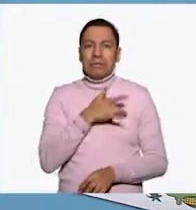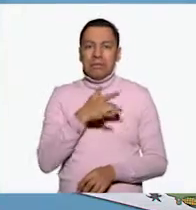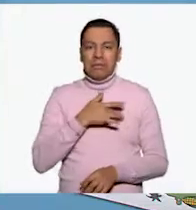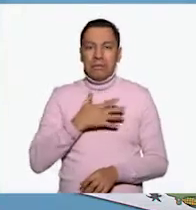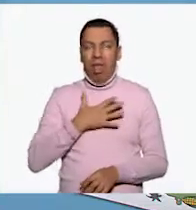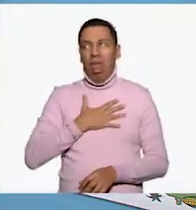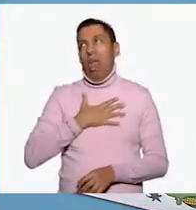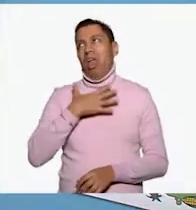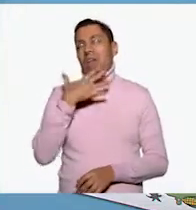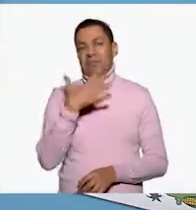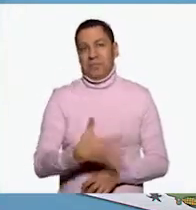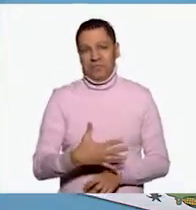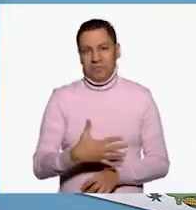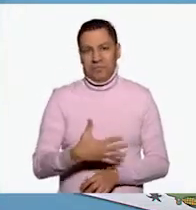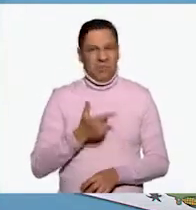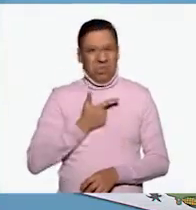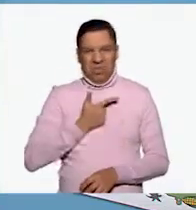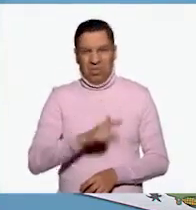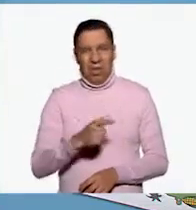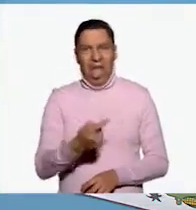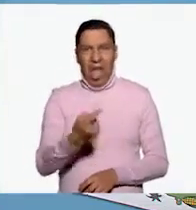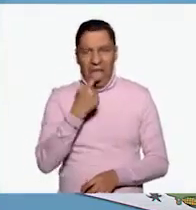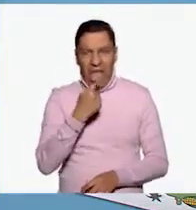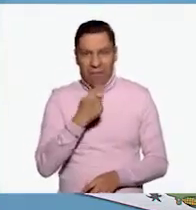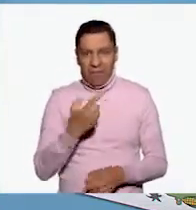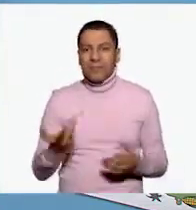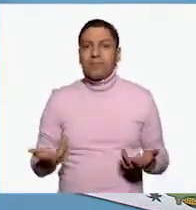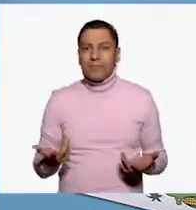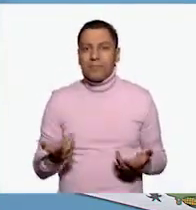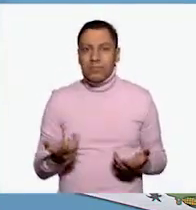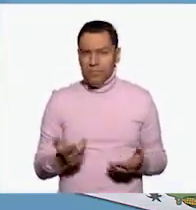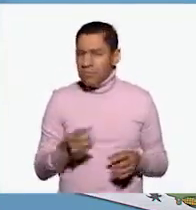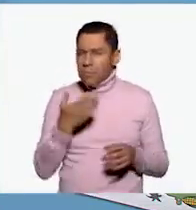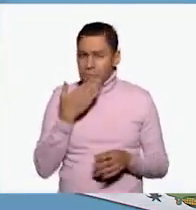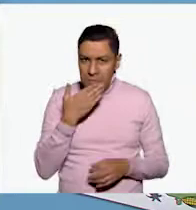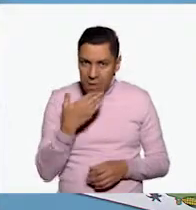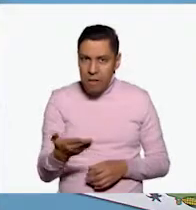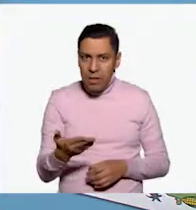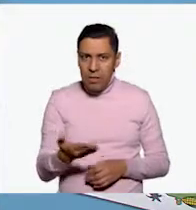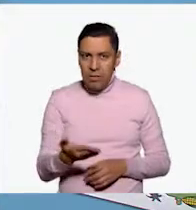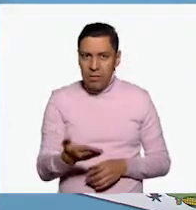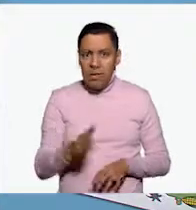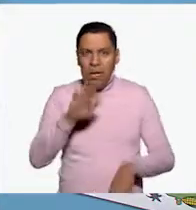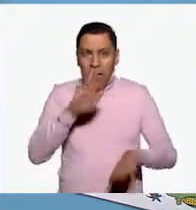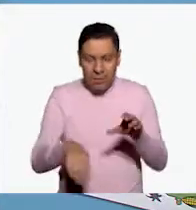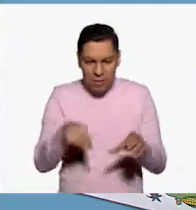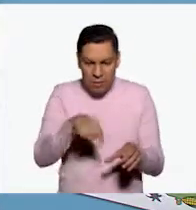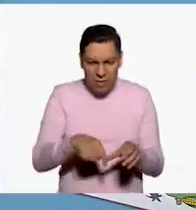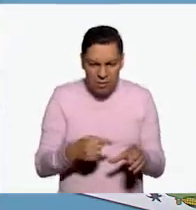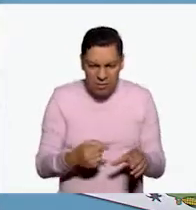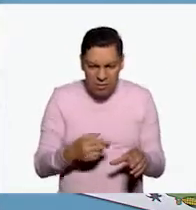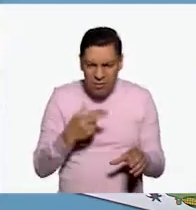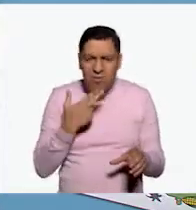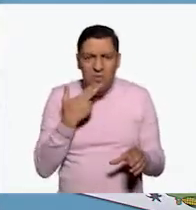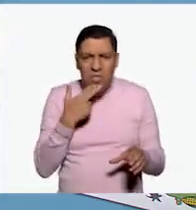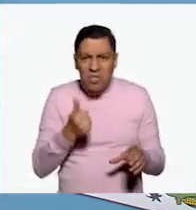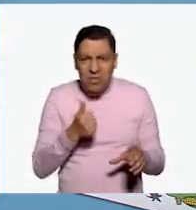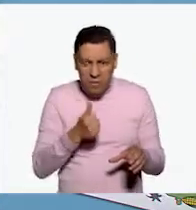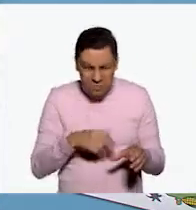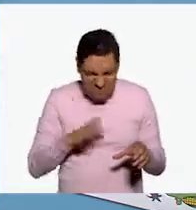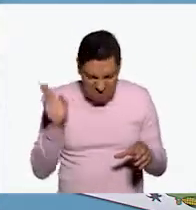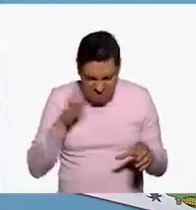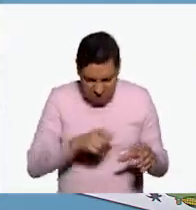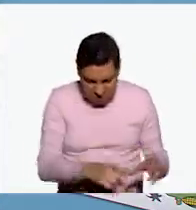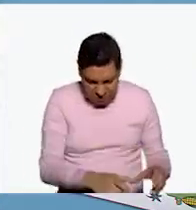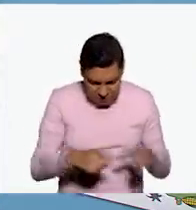una emoción que te alerta ante sustancias o situaciones que pueden ser tóxicas o están en descomposición. Es